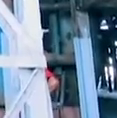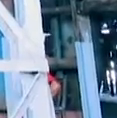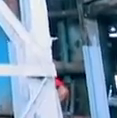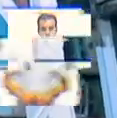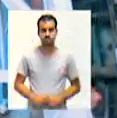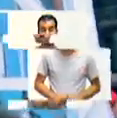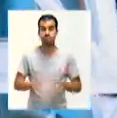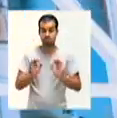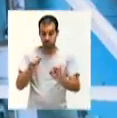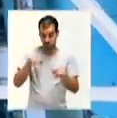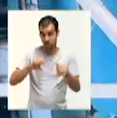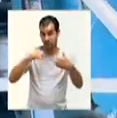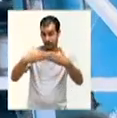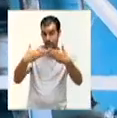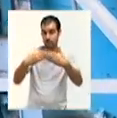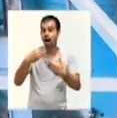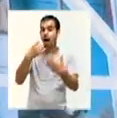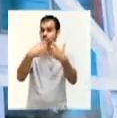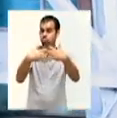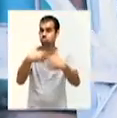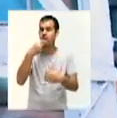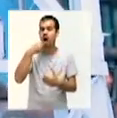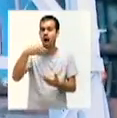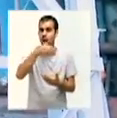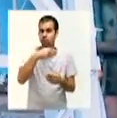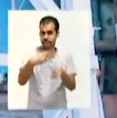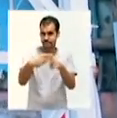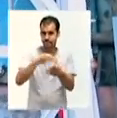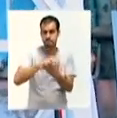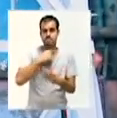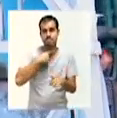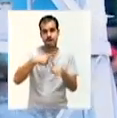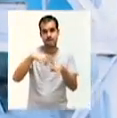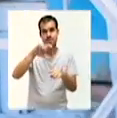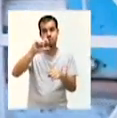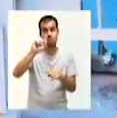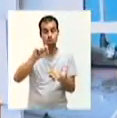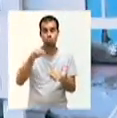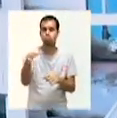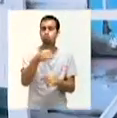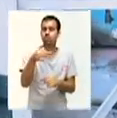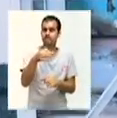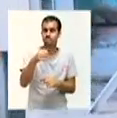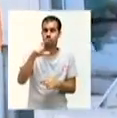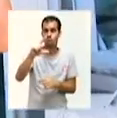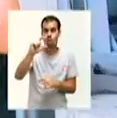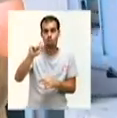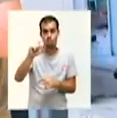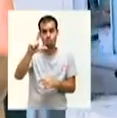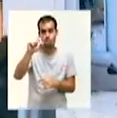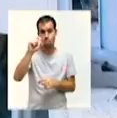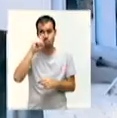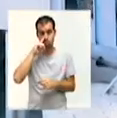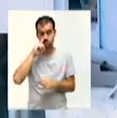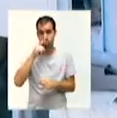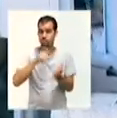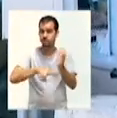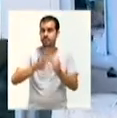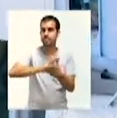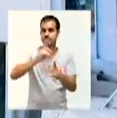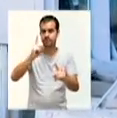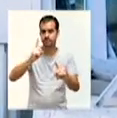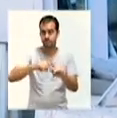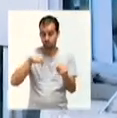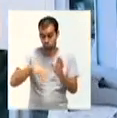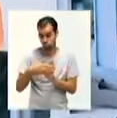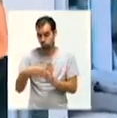Amigos, y continuamos desde el Central México, acá en el municipio de Colón, de la provincia de Matanzas. Y en este momento converso con Renier Martínez,